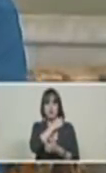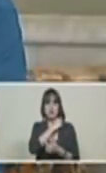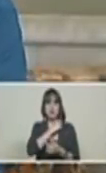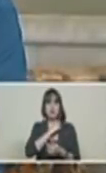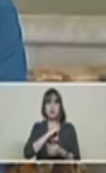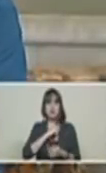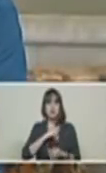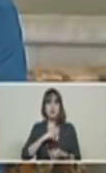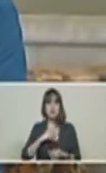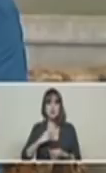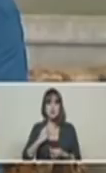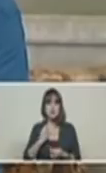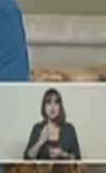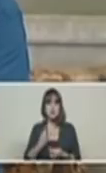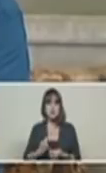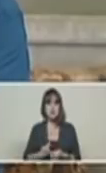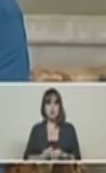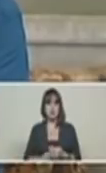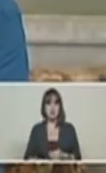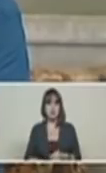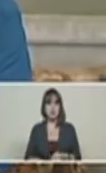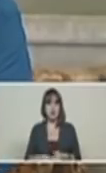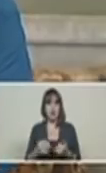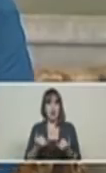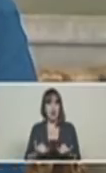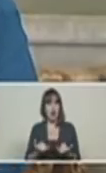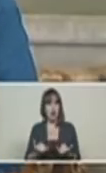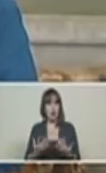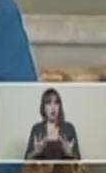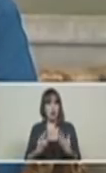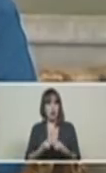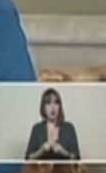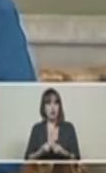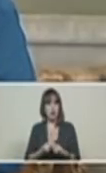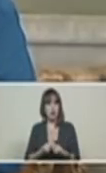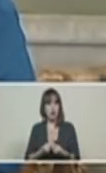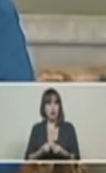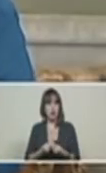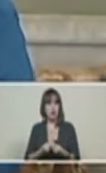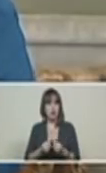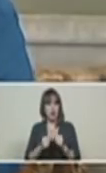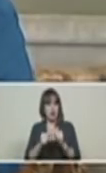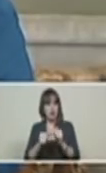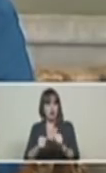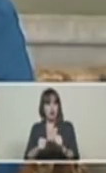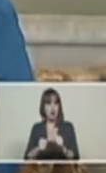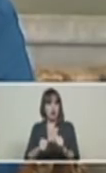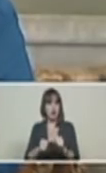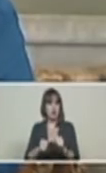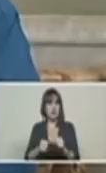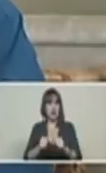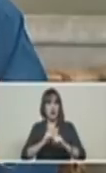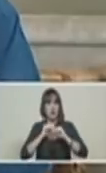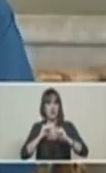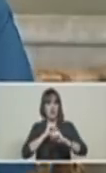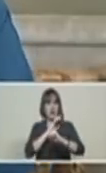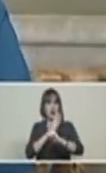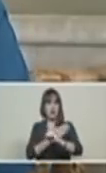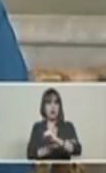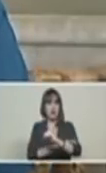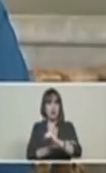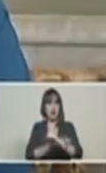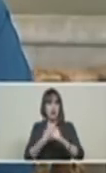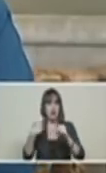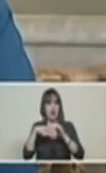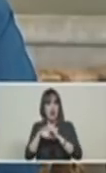Ahora, con el Petro como referencia de estabilidad, de fortaleza del salario y del ingreso de los